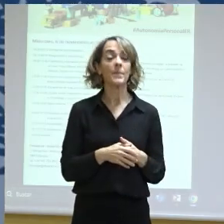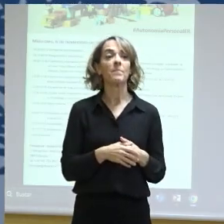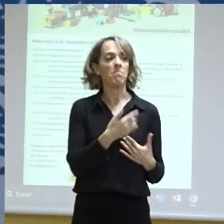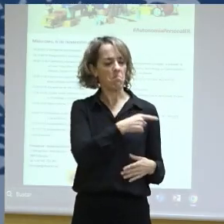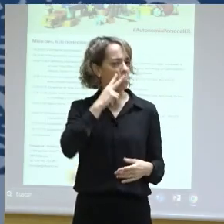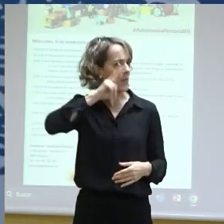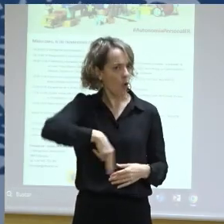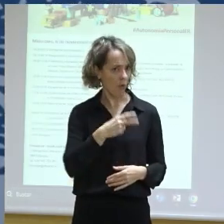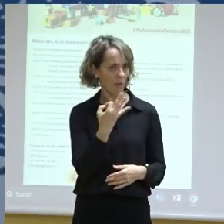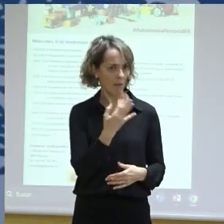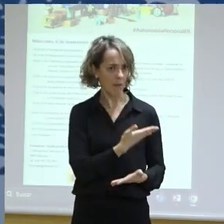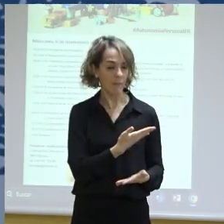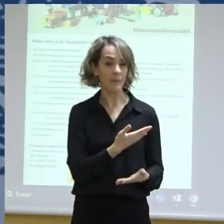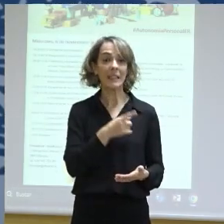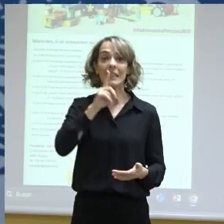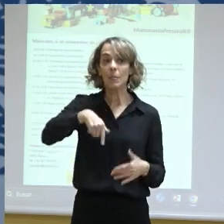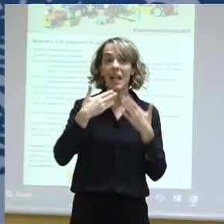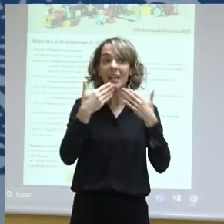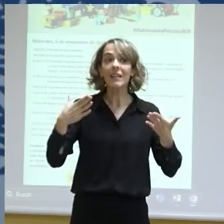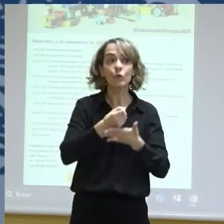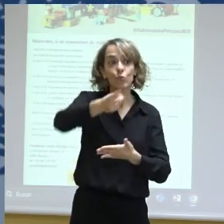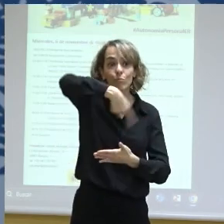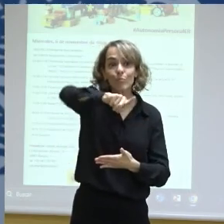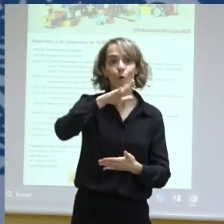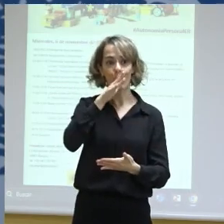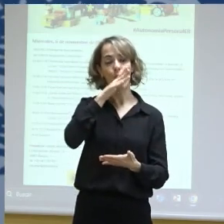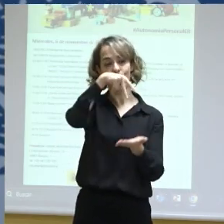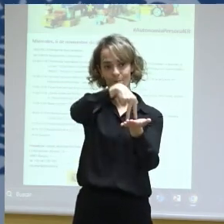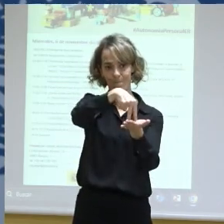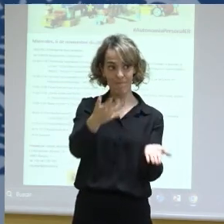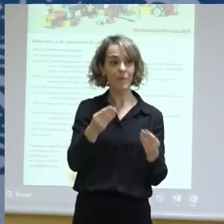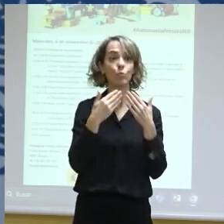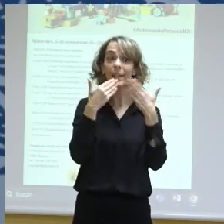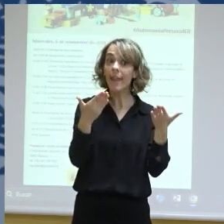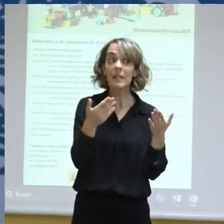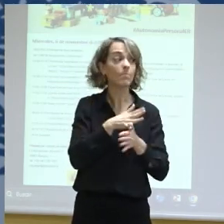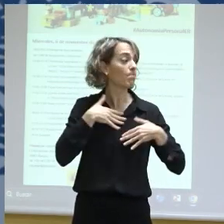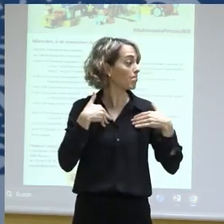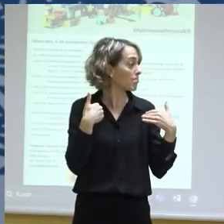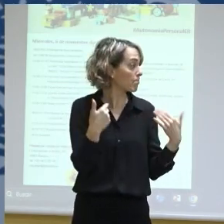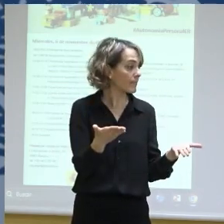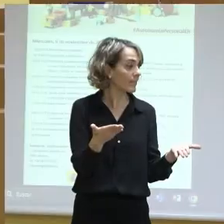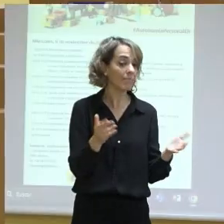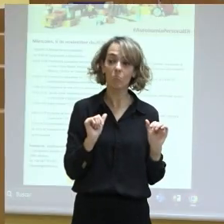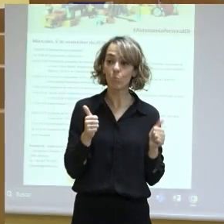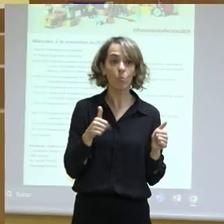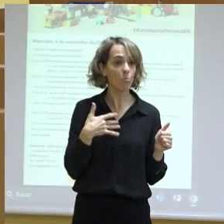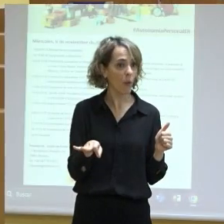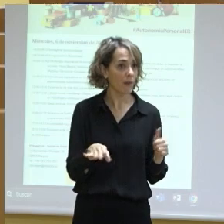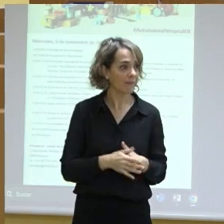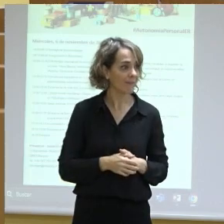que reconocerlo, y por supuesto a todos vosotros también por estar ahí. Así que muchas gracias, y cuando queráis podemos empezar.